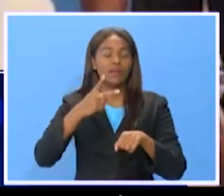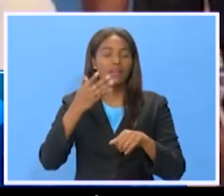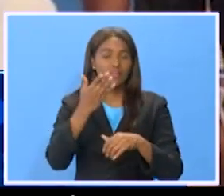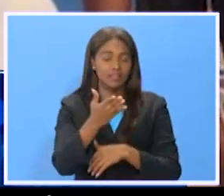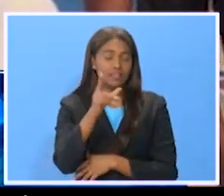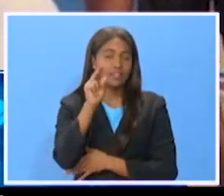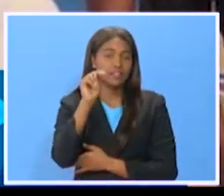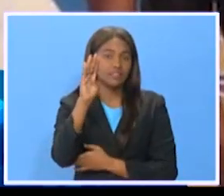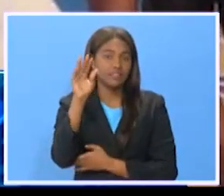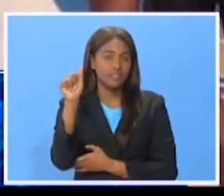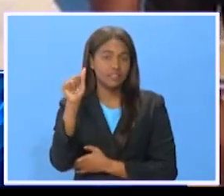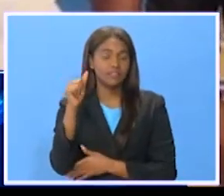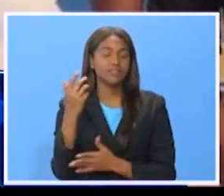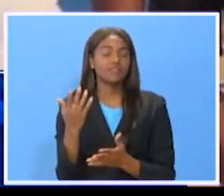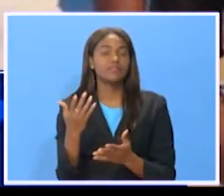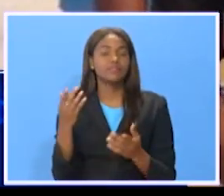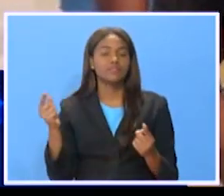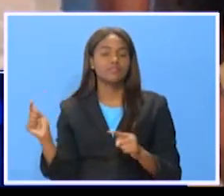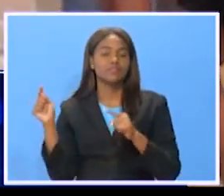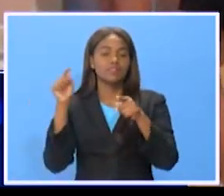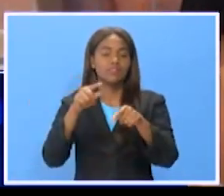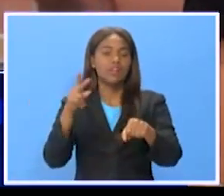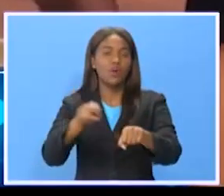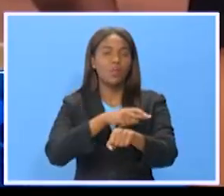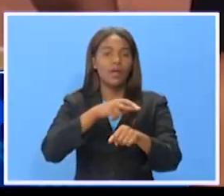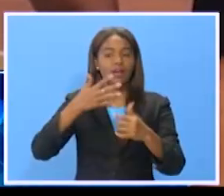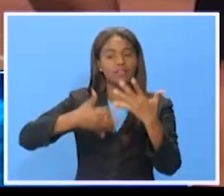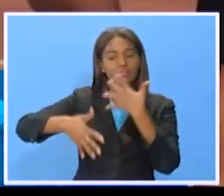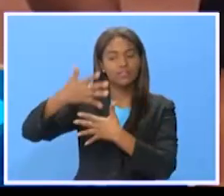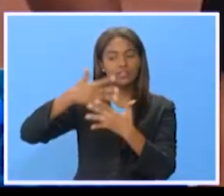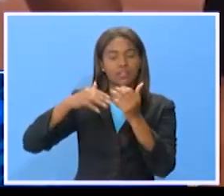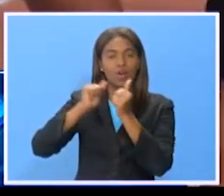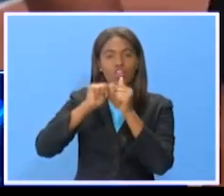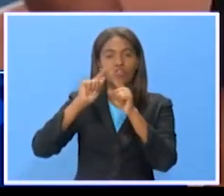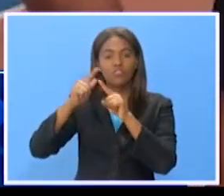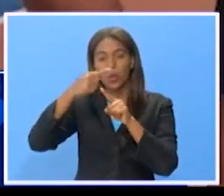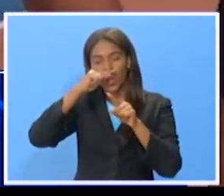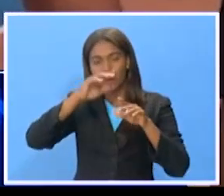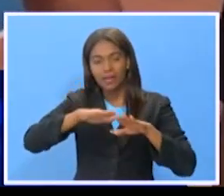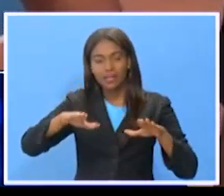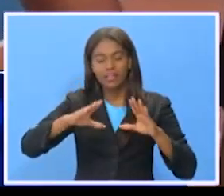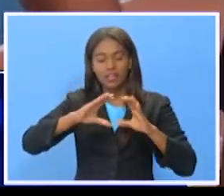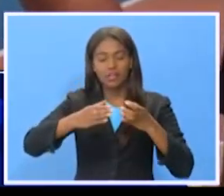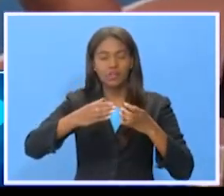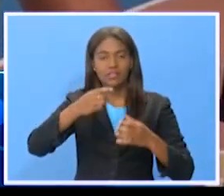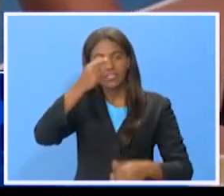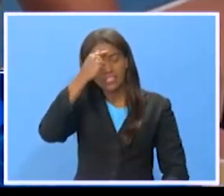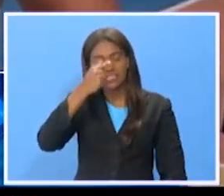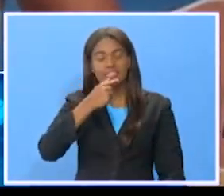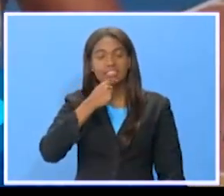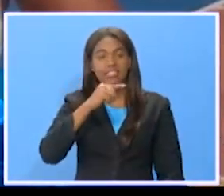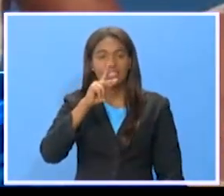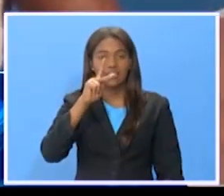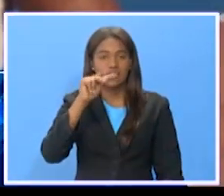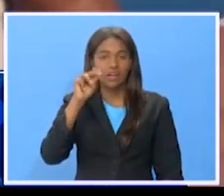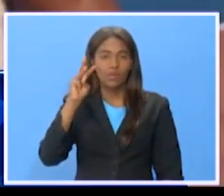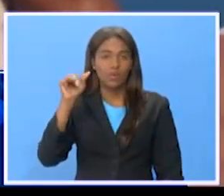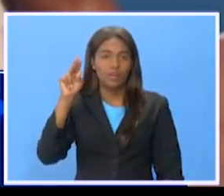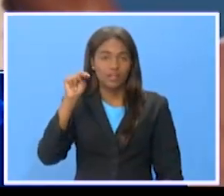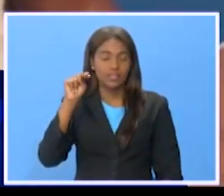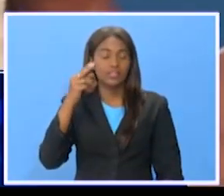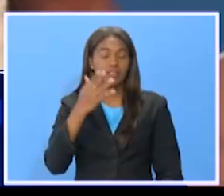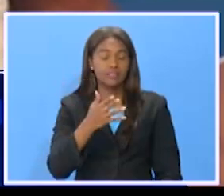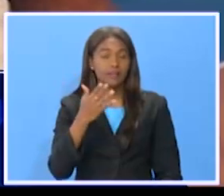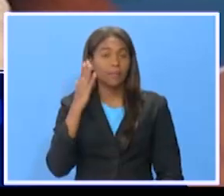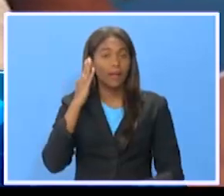NBA, presente en La Romana compartiendo con varios niños del club Quisqueya. Kawhi Manotas Leonard, y